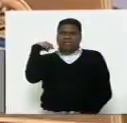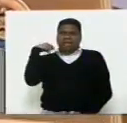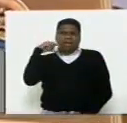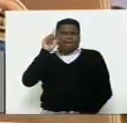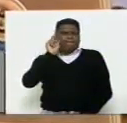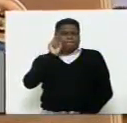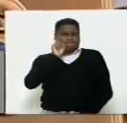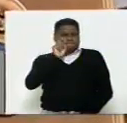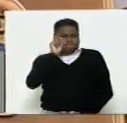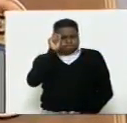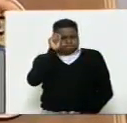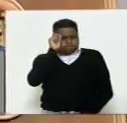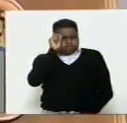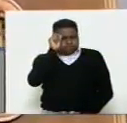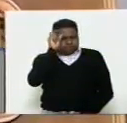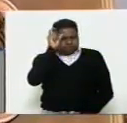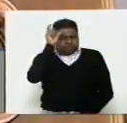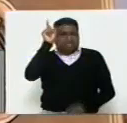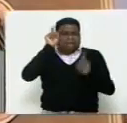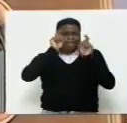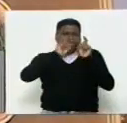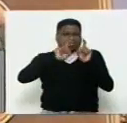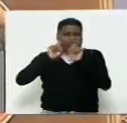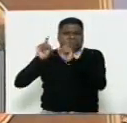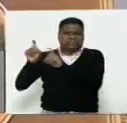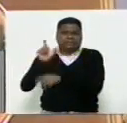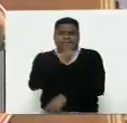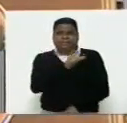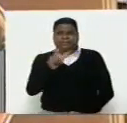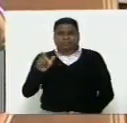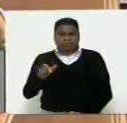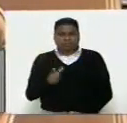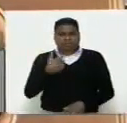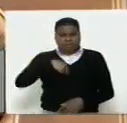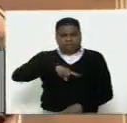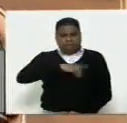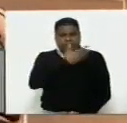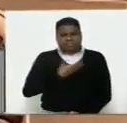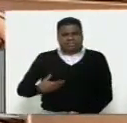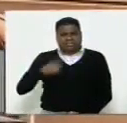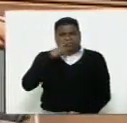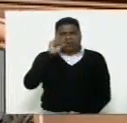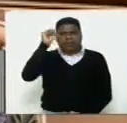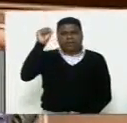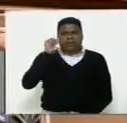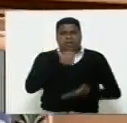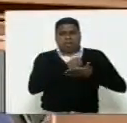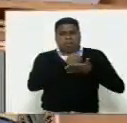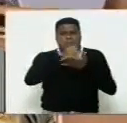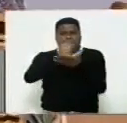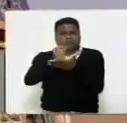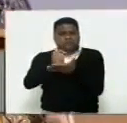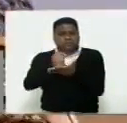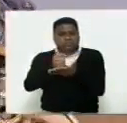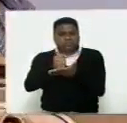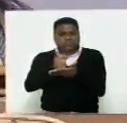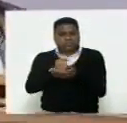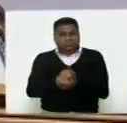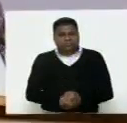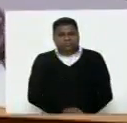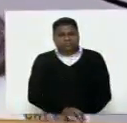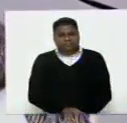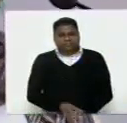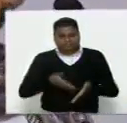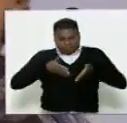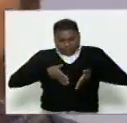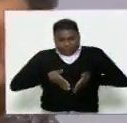pionera llamada Buen Nacer, donde nuestro presidente Nicolás Maduro acompañó a parir a Nicolásito, y